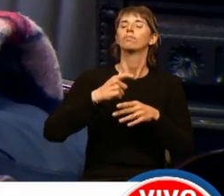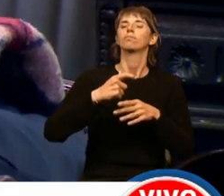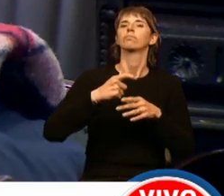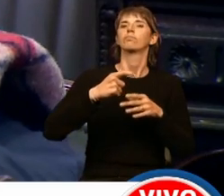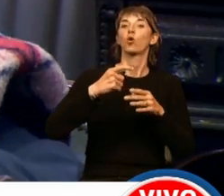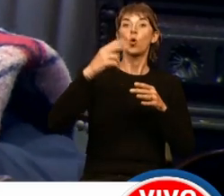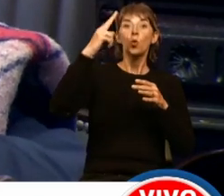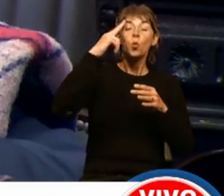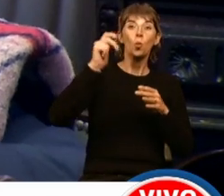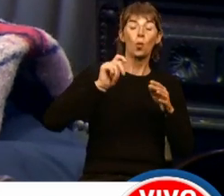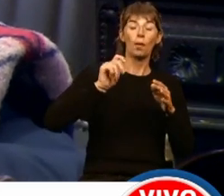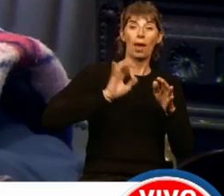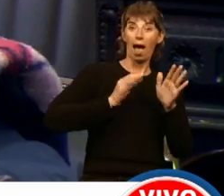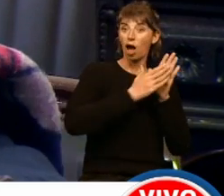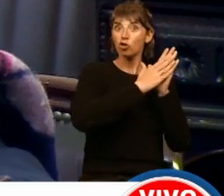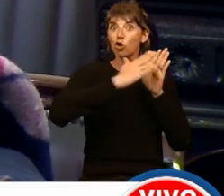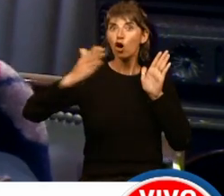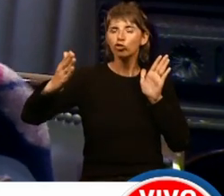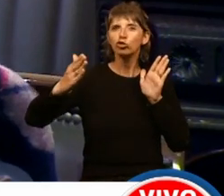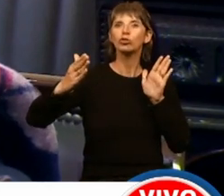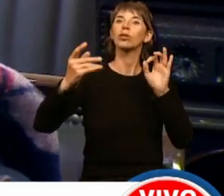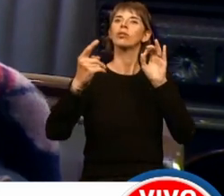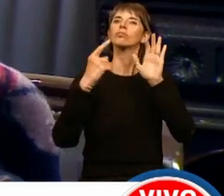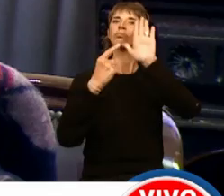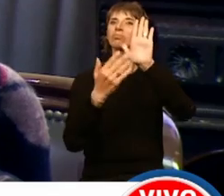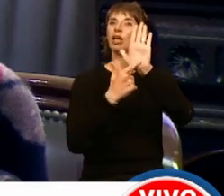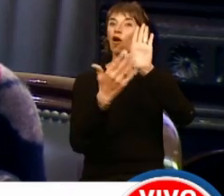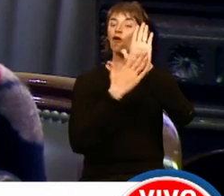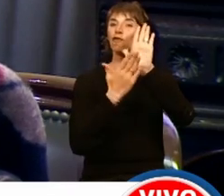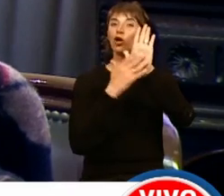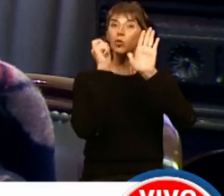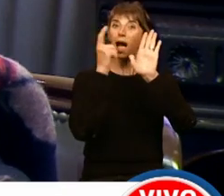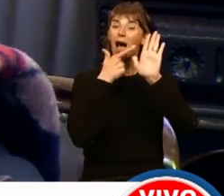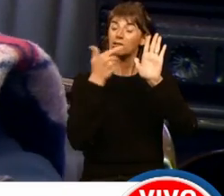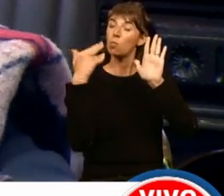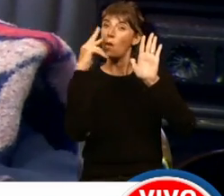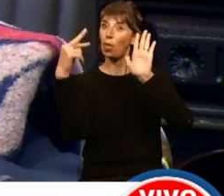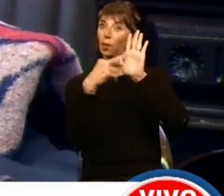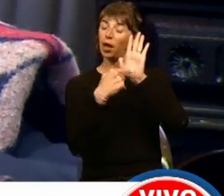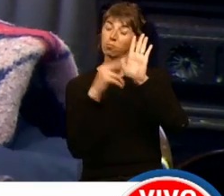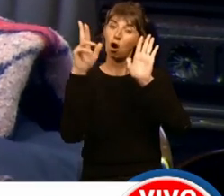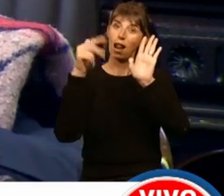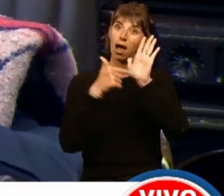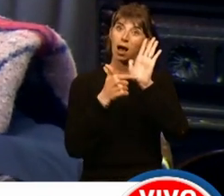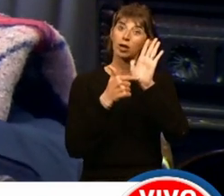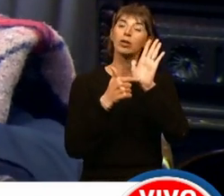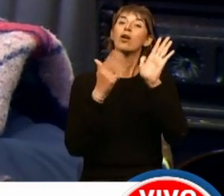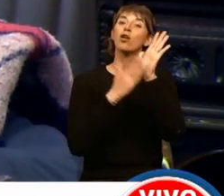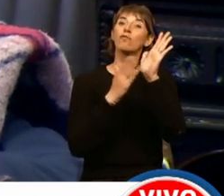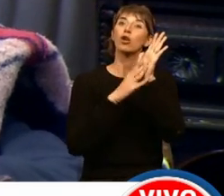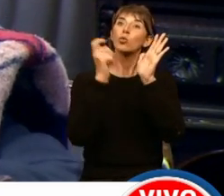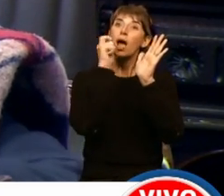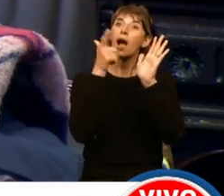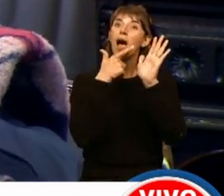que la factura de gas si yo pudiera que se viera la factura de gas en mi provincia estaban